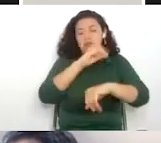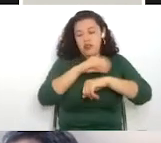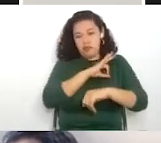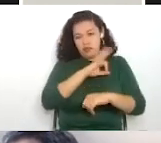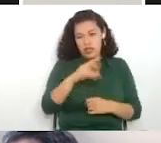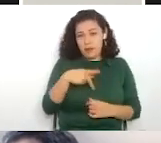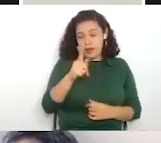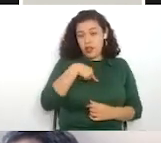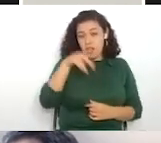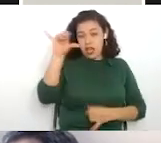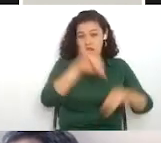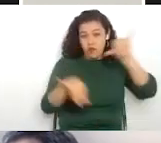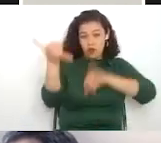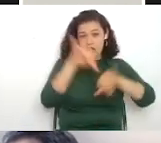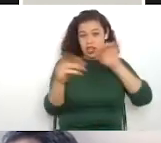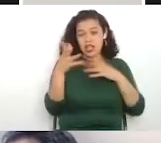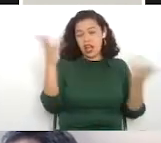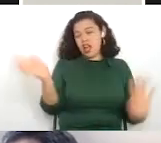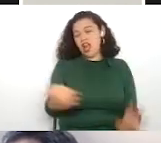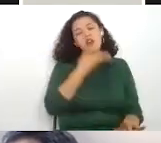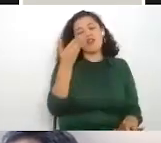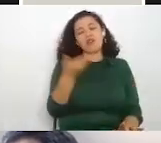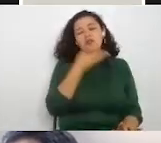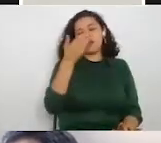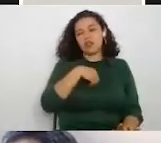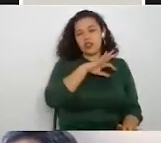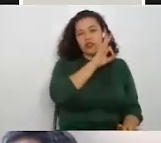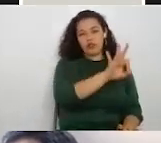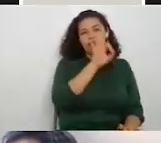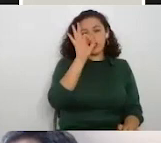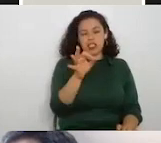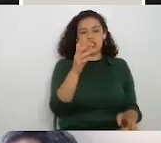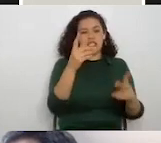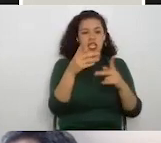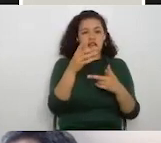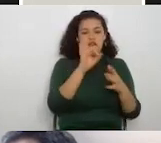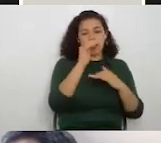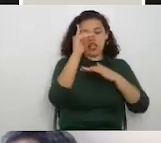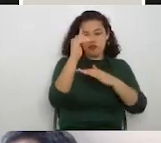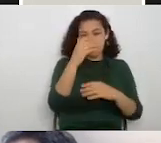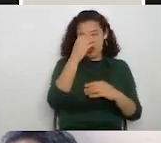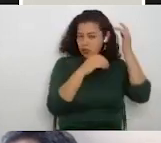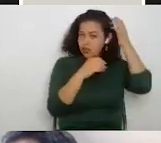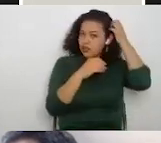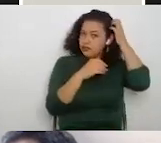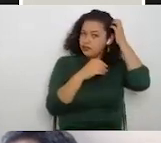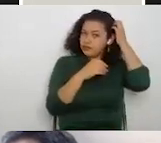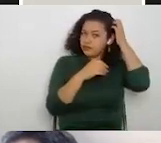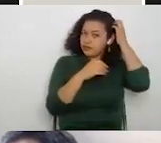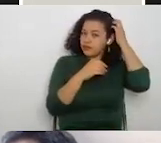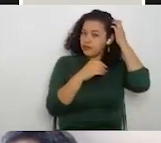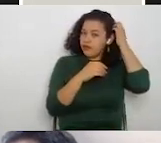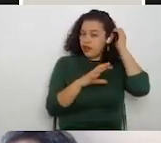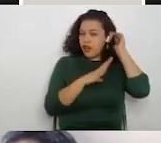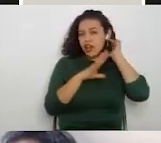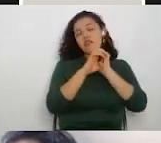en los laboratorios era muy común que nosotros pusiéramos la fecha de vigencia y, por ejemplo, hay normas de